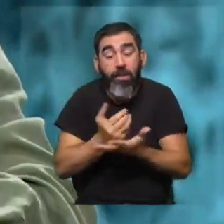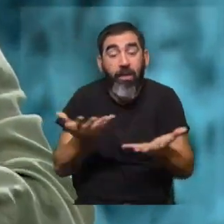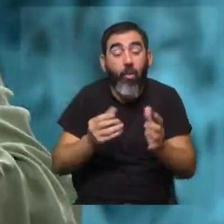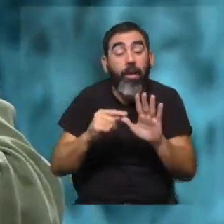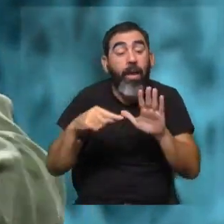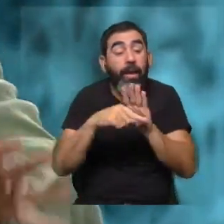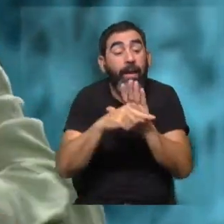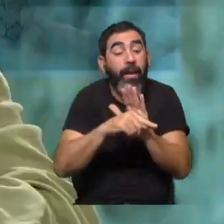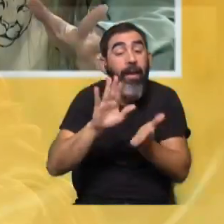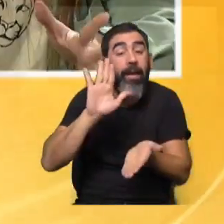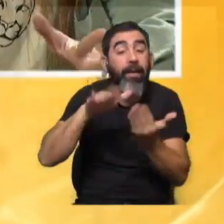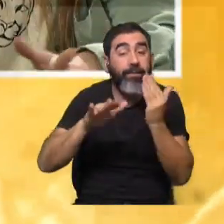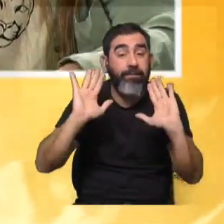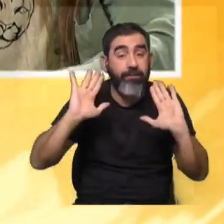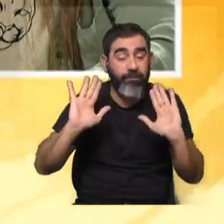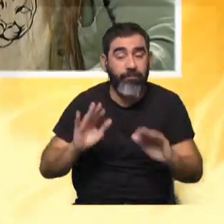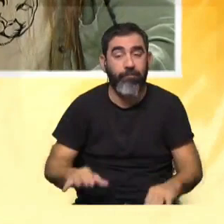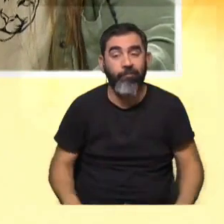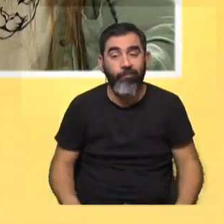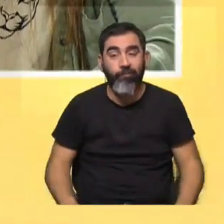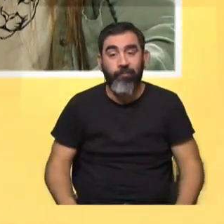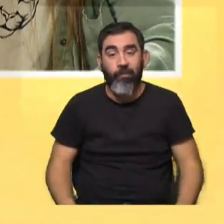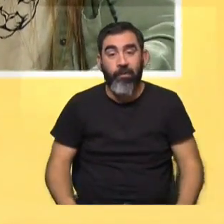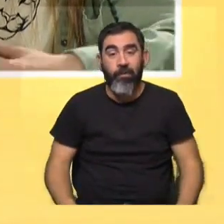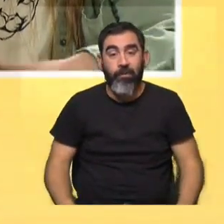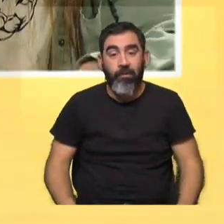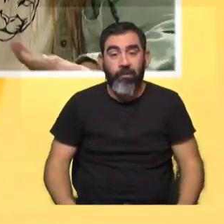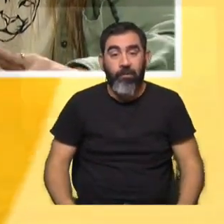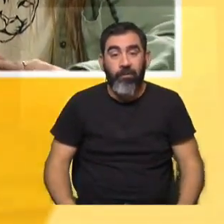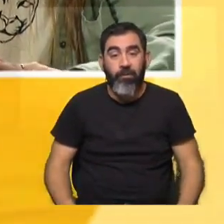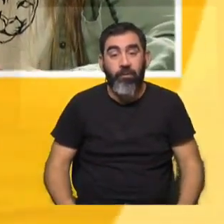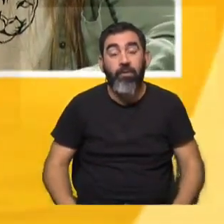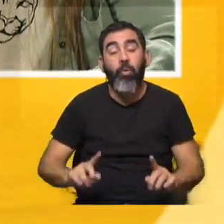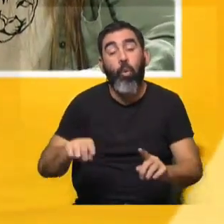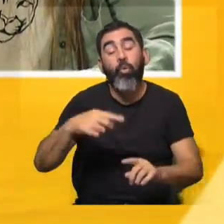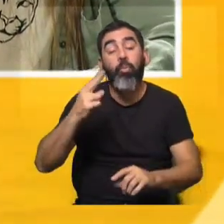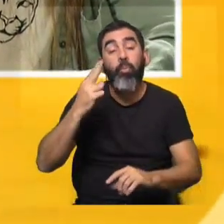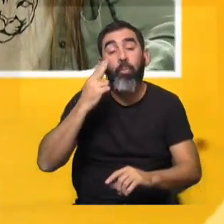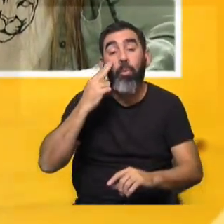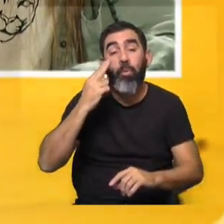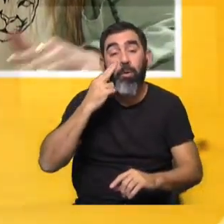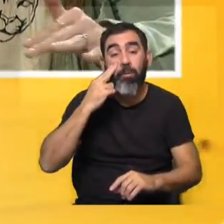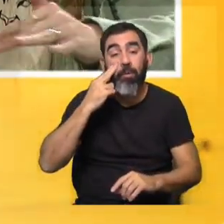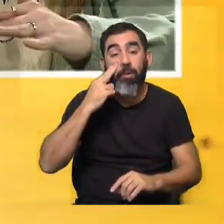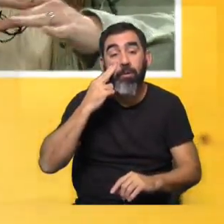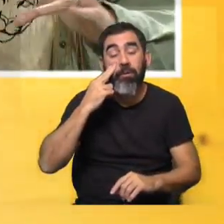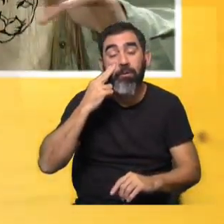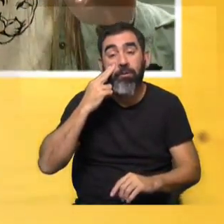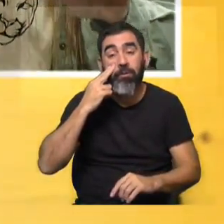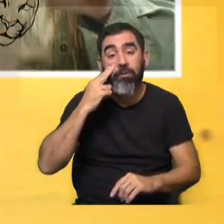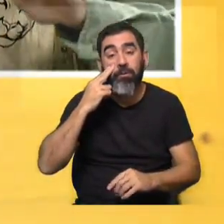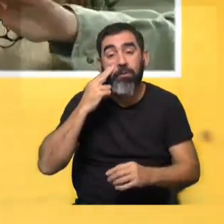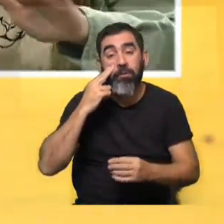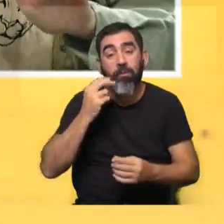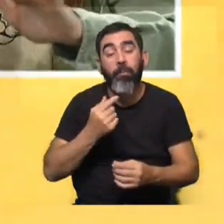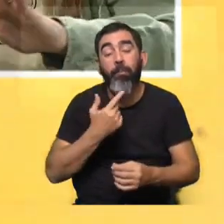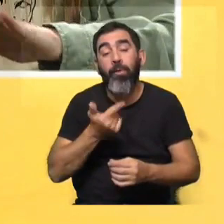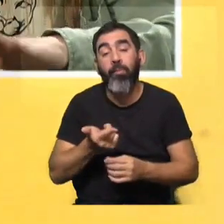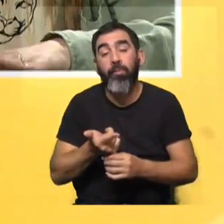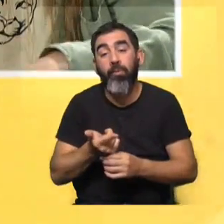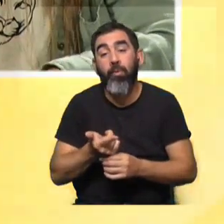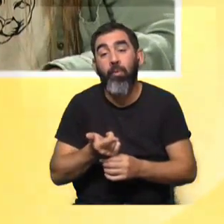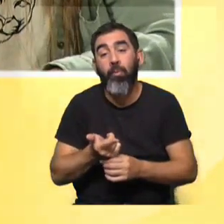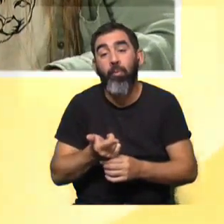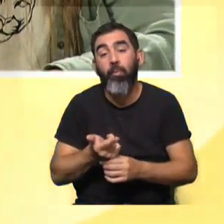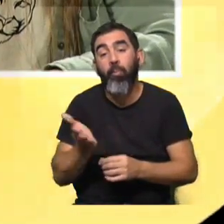lo que hay, los datos sobre la mesa, después arrancan otras problemáticas vinculadas al cuando se acerca a